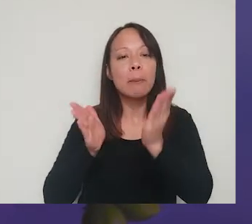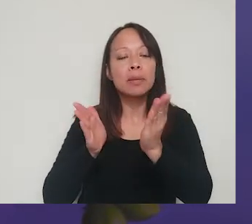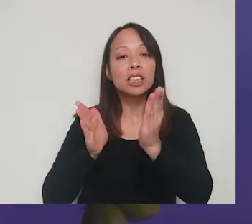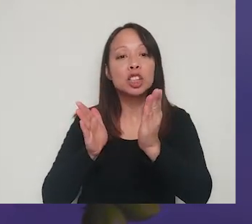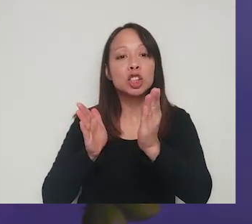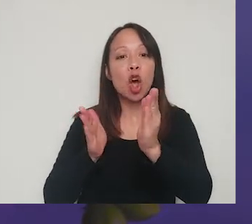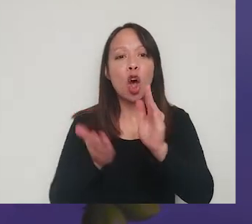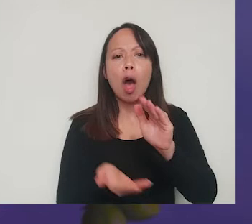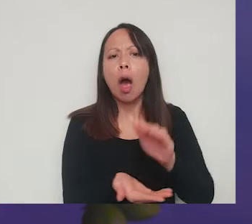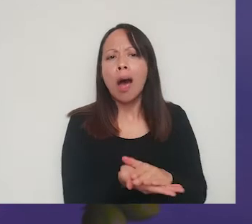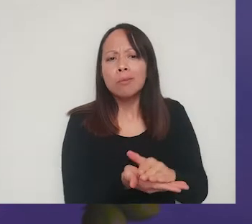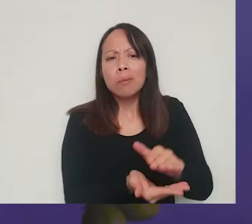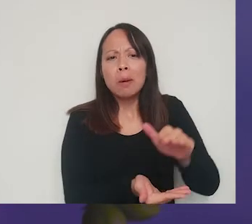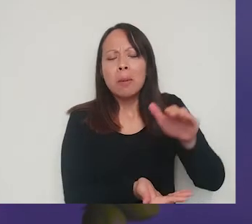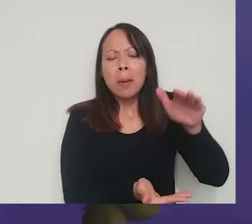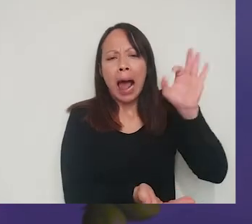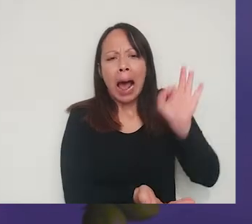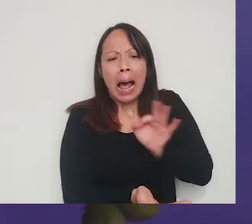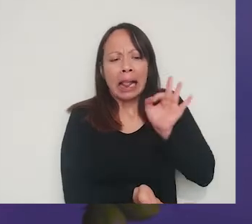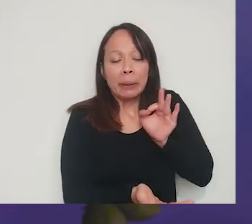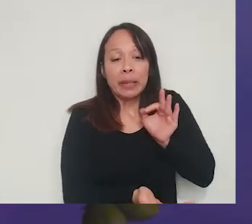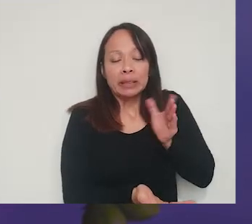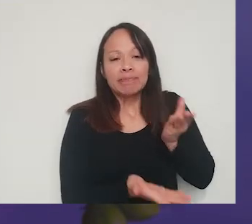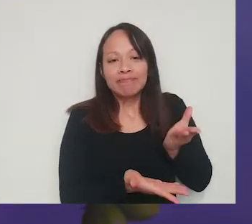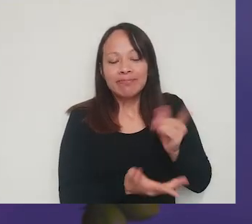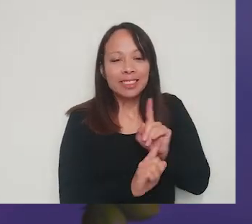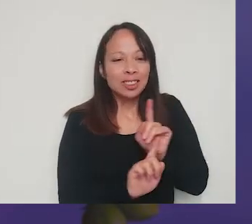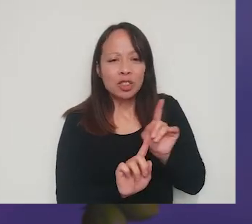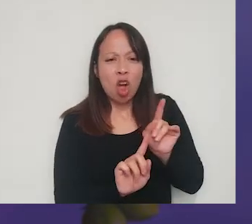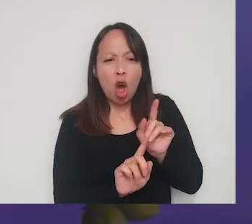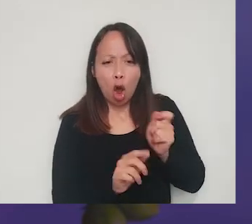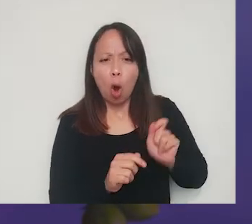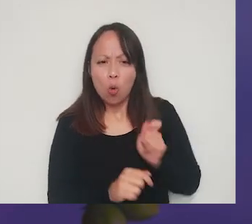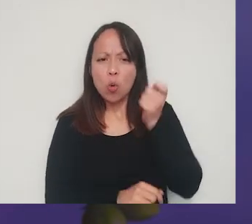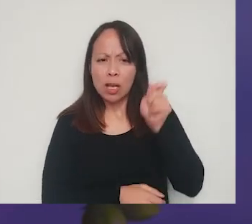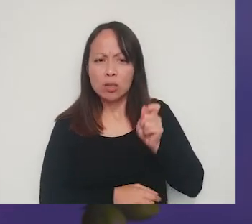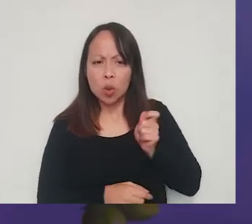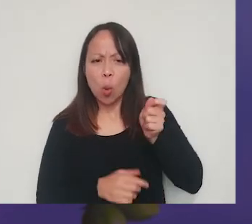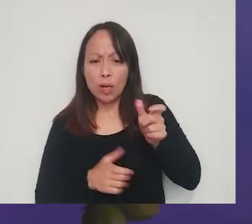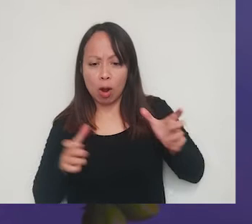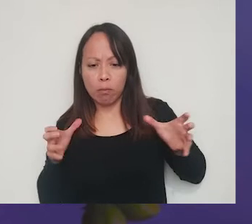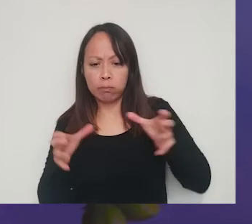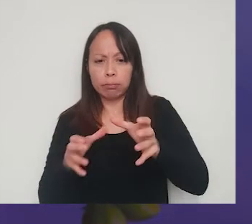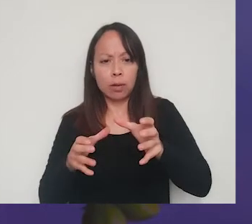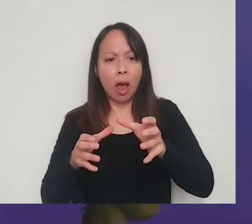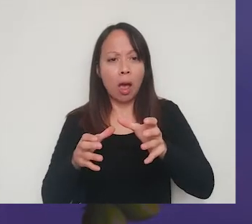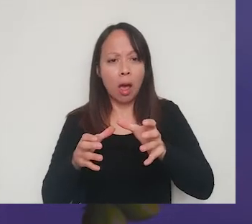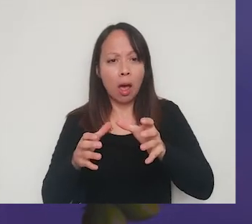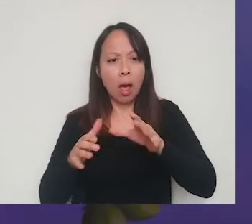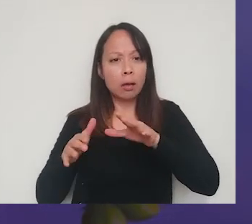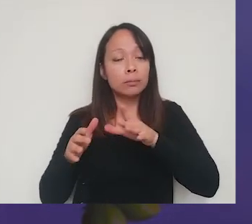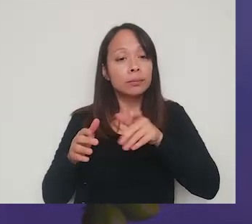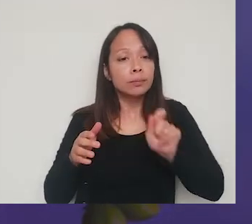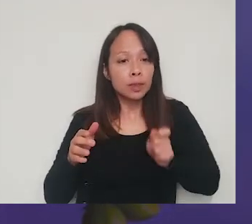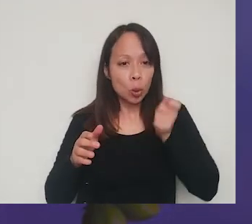3 tratamientos de alta complejidad de por vida. Bueno, a raíz de diversas presentaciones judiciales que hicieron los usuarios, el